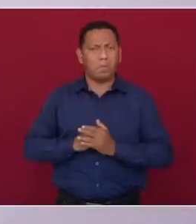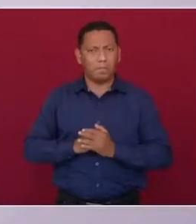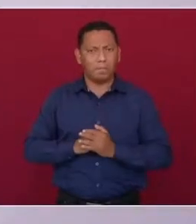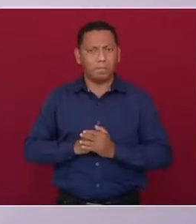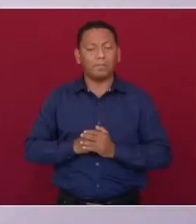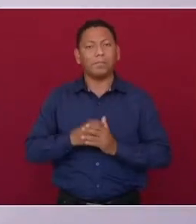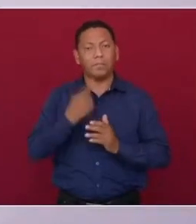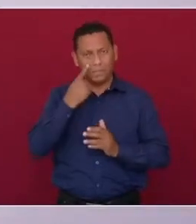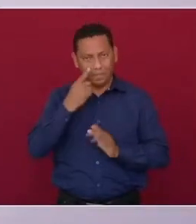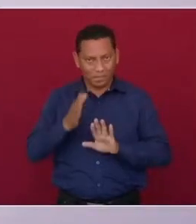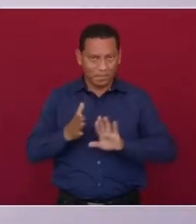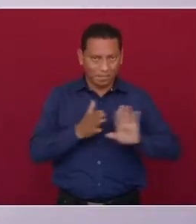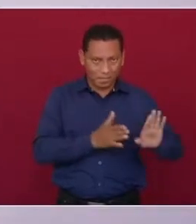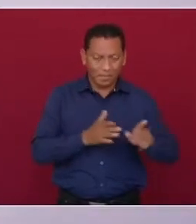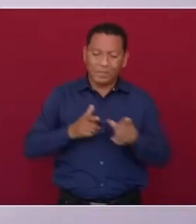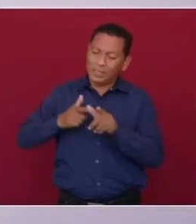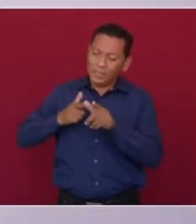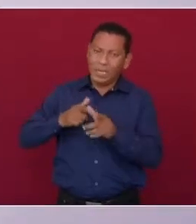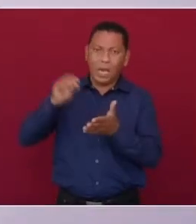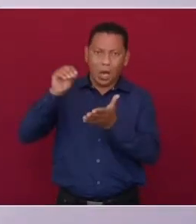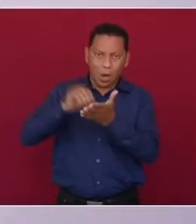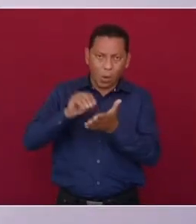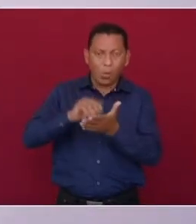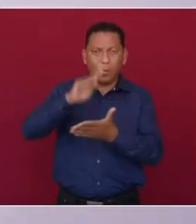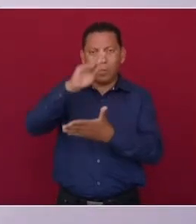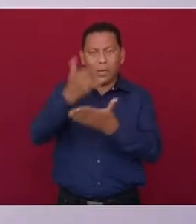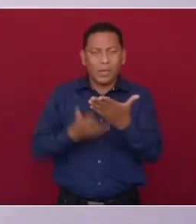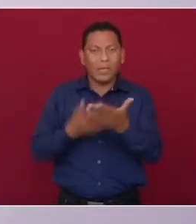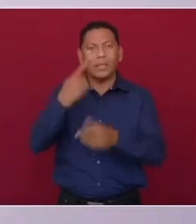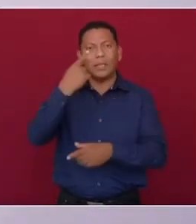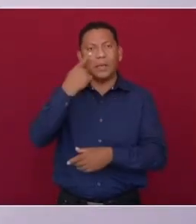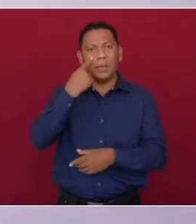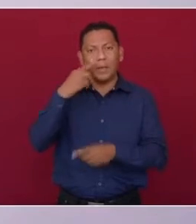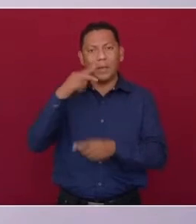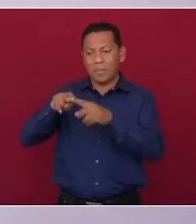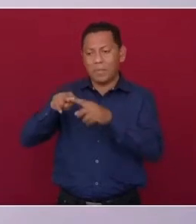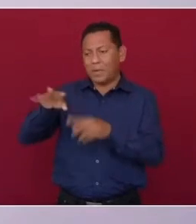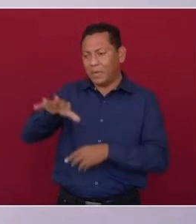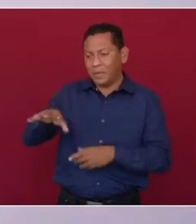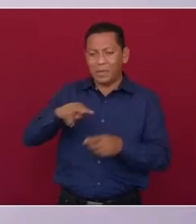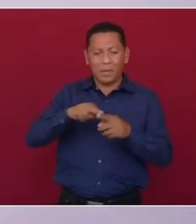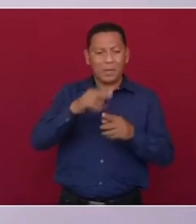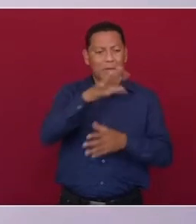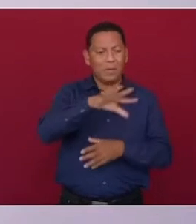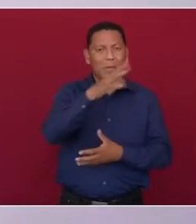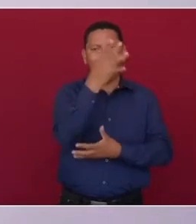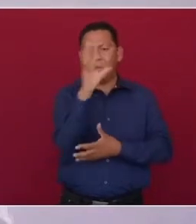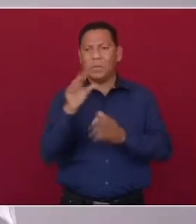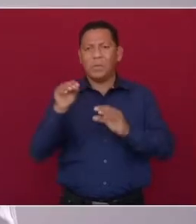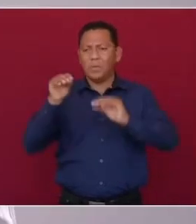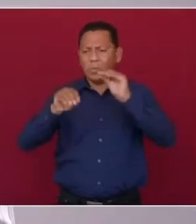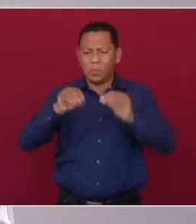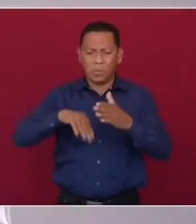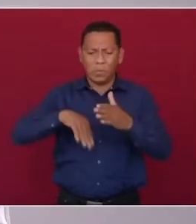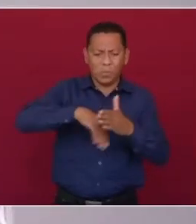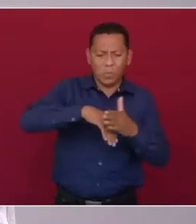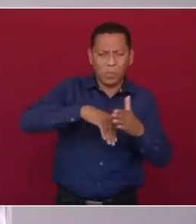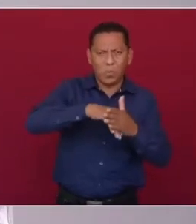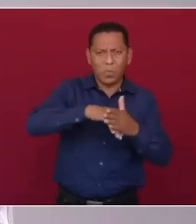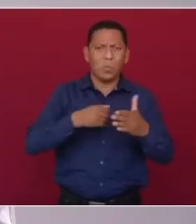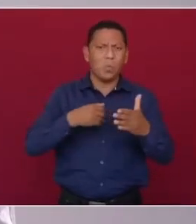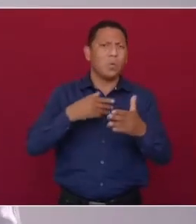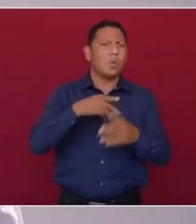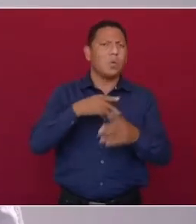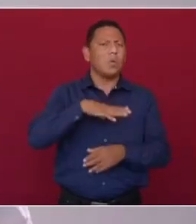Continúa en marcha, por eso, el proyecto de los parques industriales, la modernización de puertos y la construcción del tren